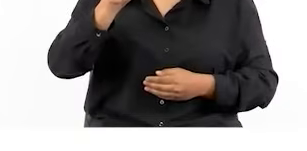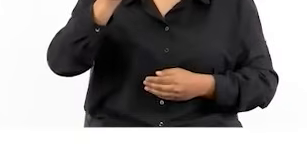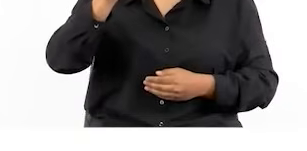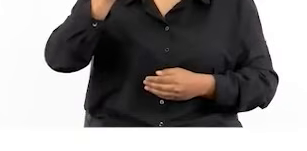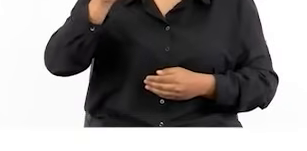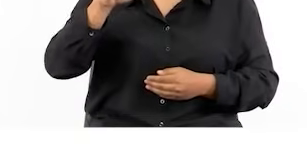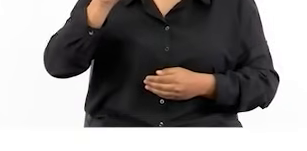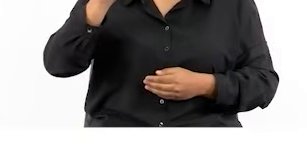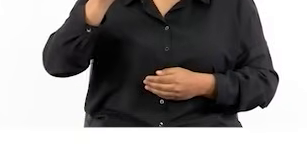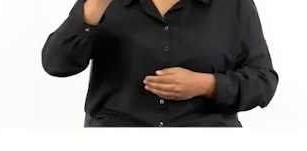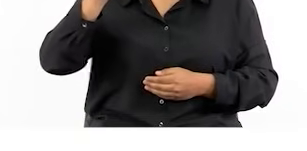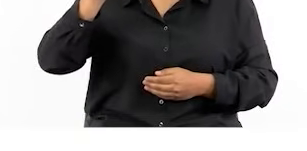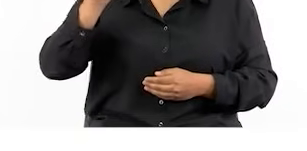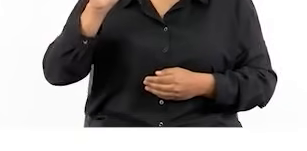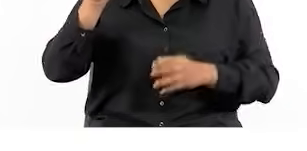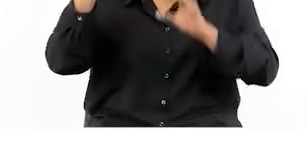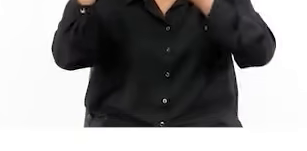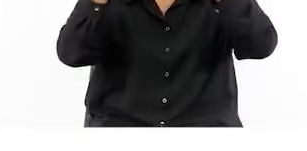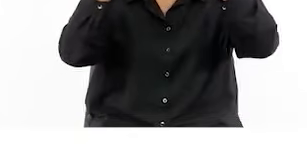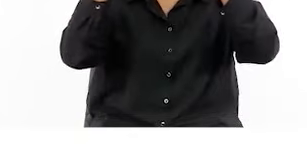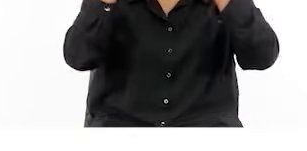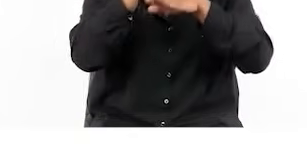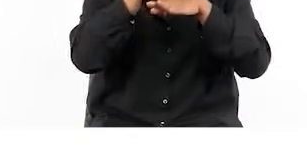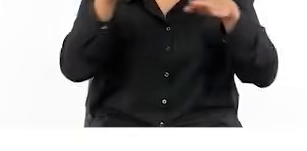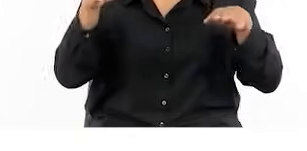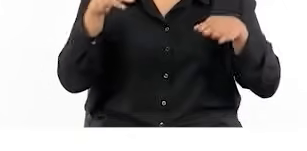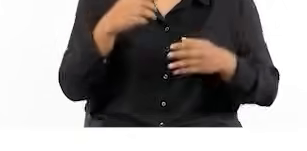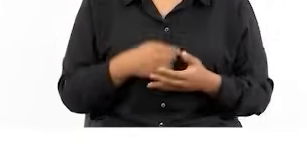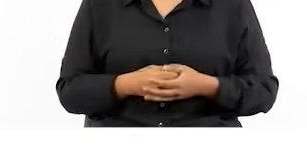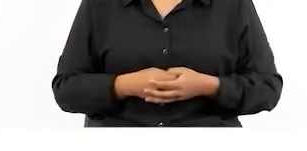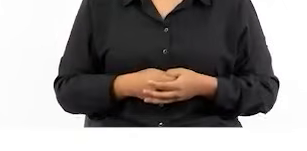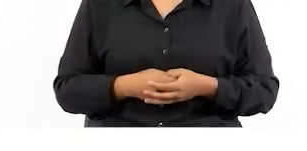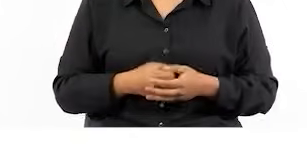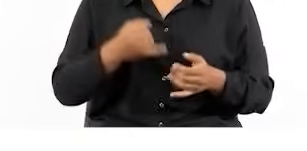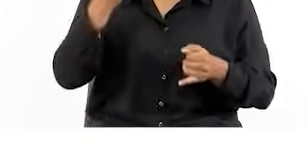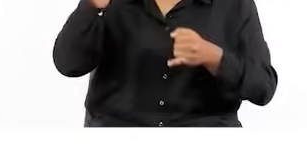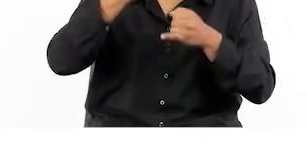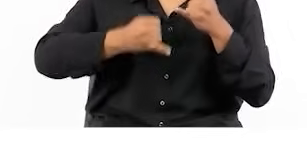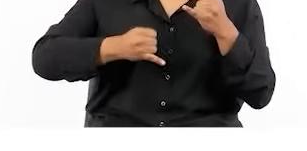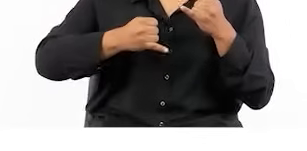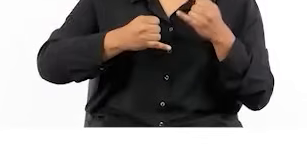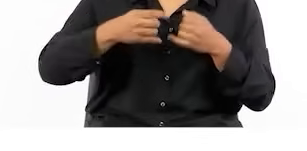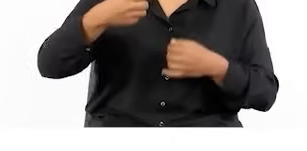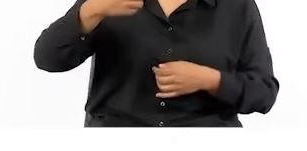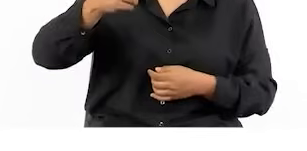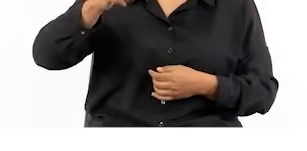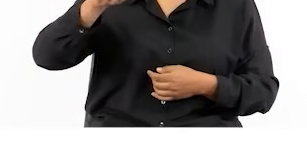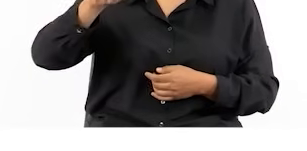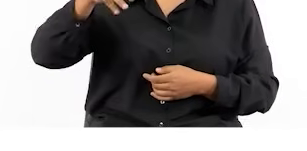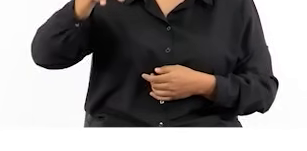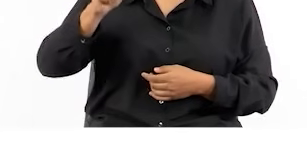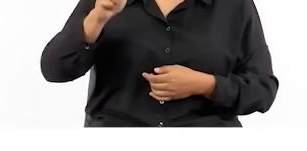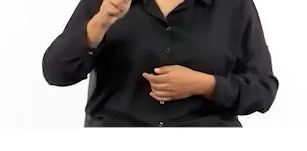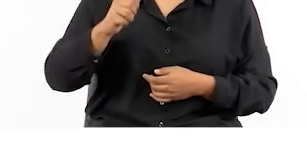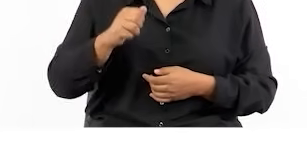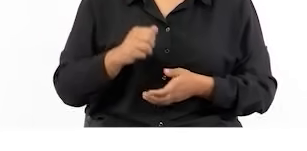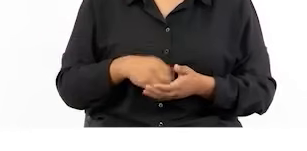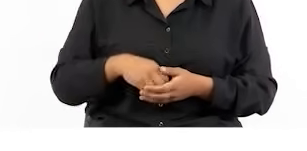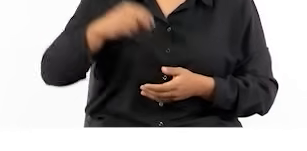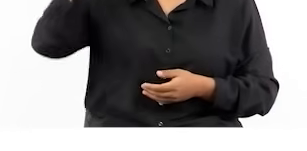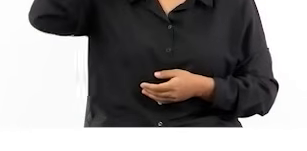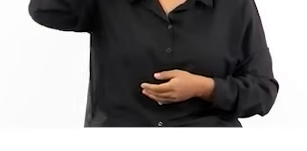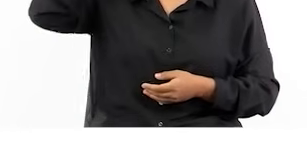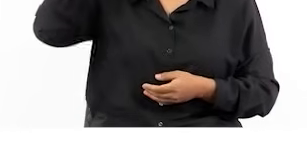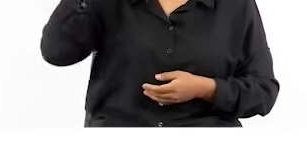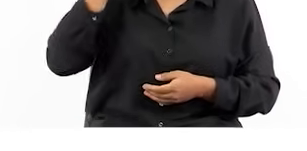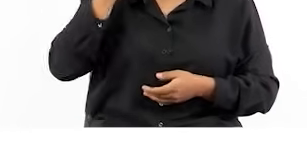de una supernova que fue vista desde la Tierra hace unos cientos de años. Por último,